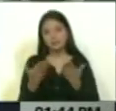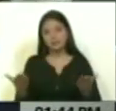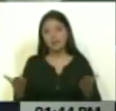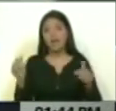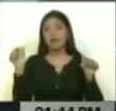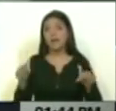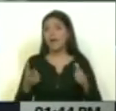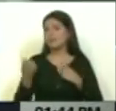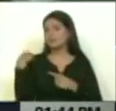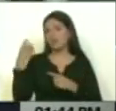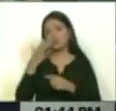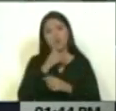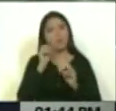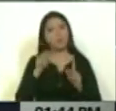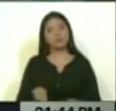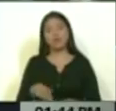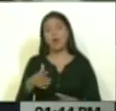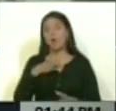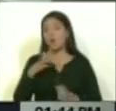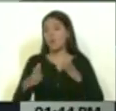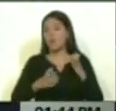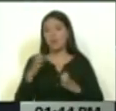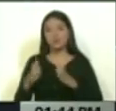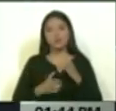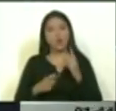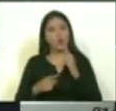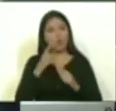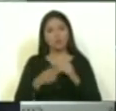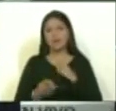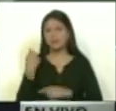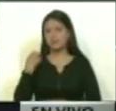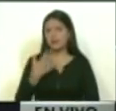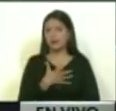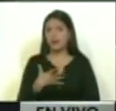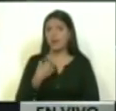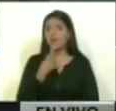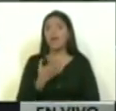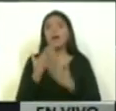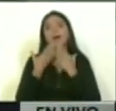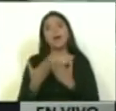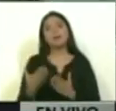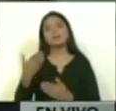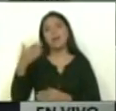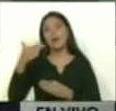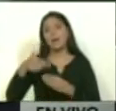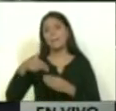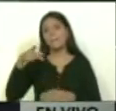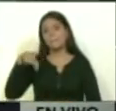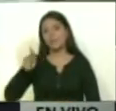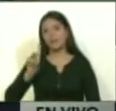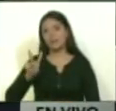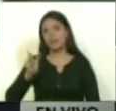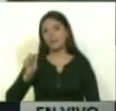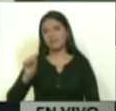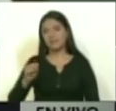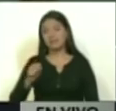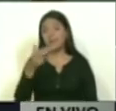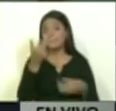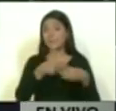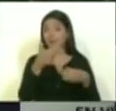tuve la oportunidad de decirlo con tanta emoción y tantas cosas que quería decir. Quiero agradecer a PDVSA. Así es. Esa gota de